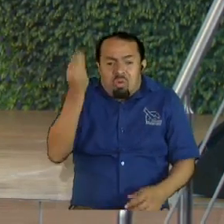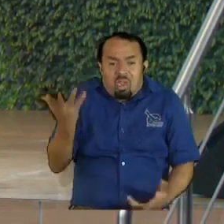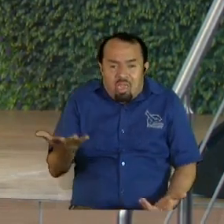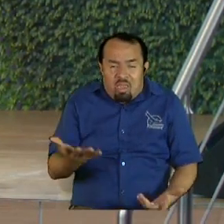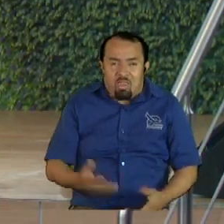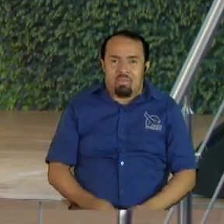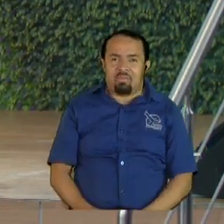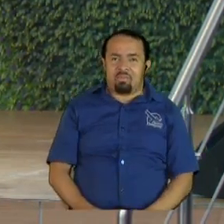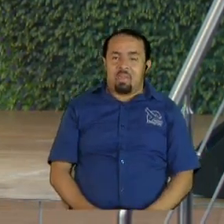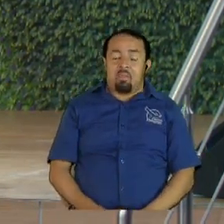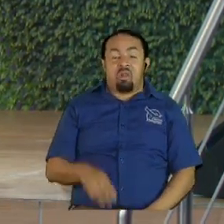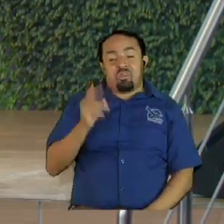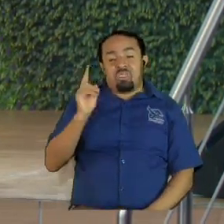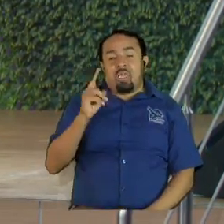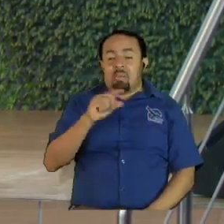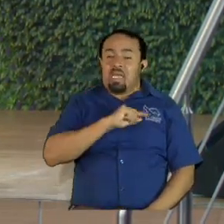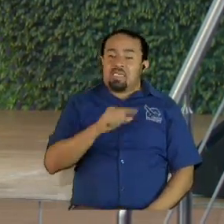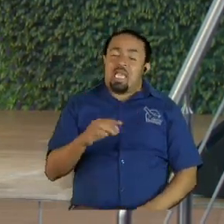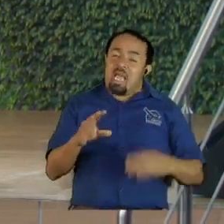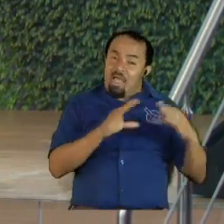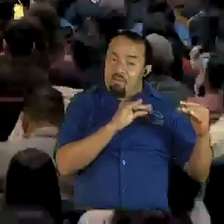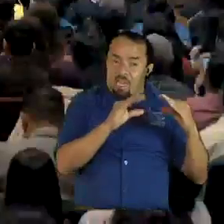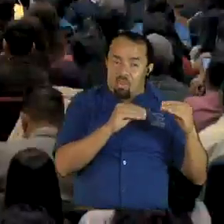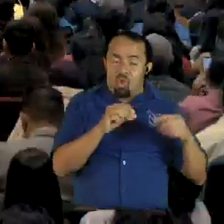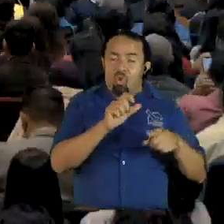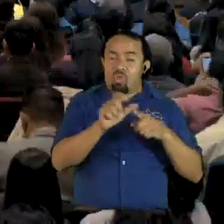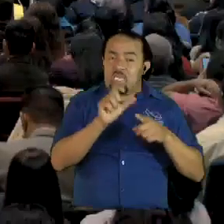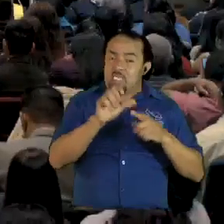Pero están hablando, ¿ah? Y no bien.